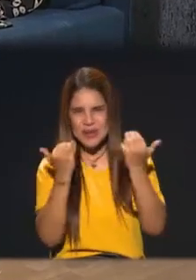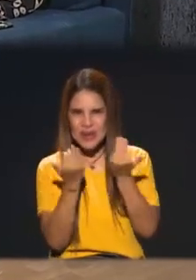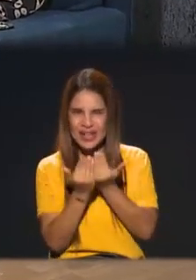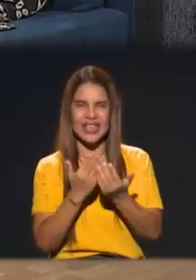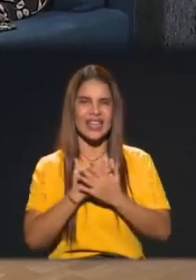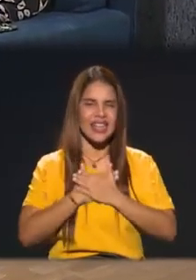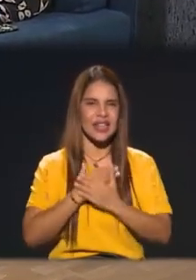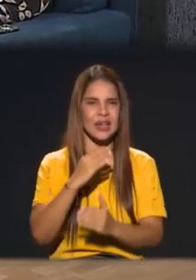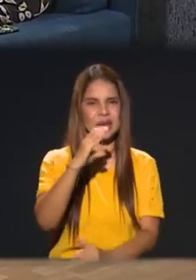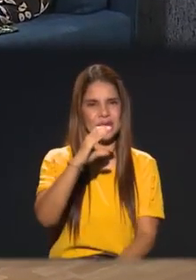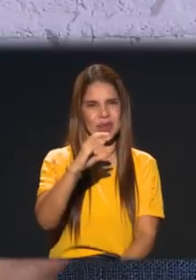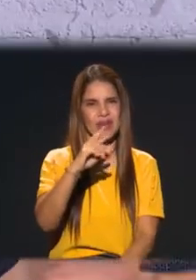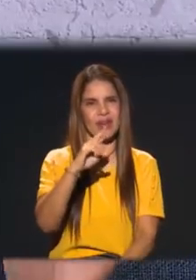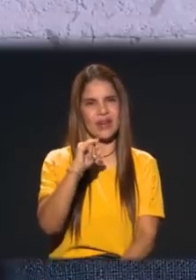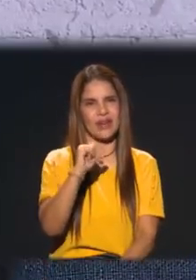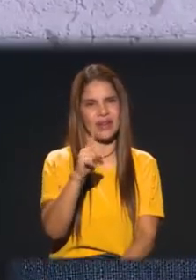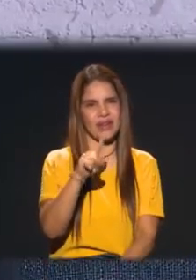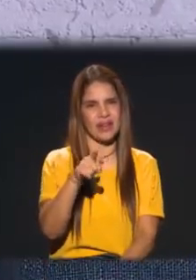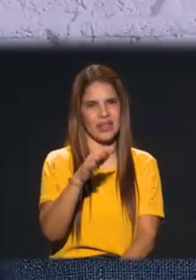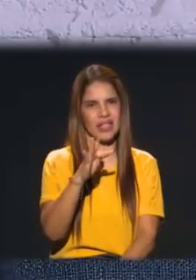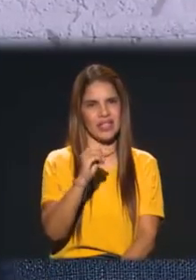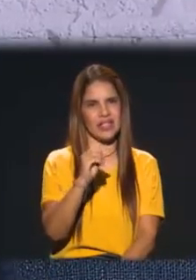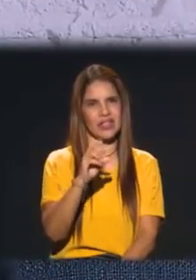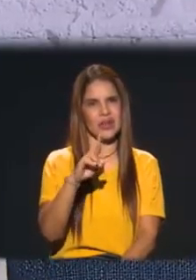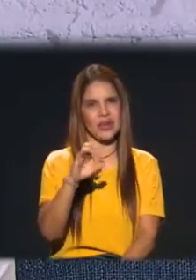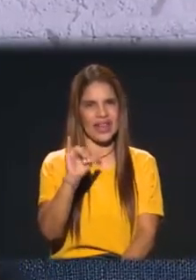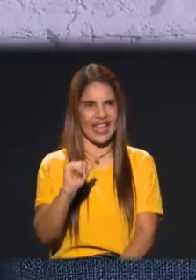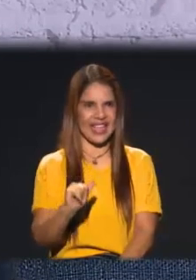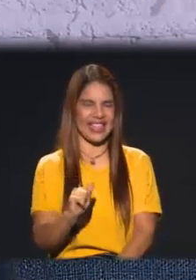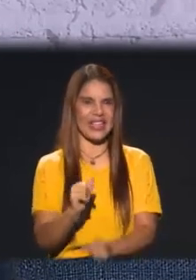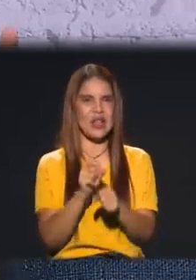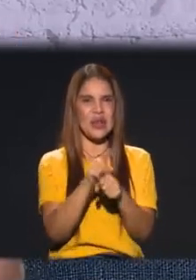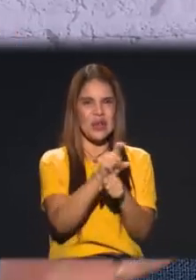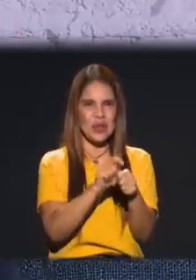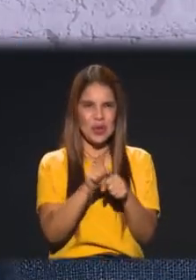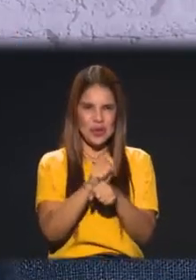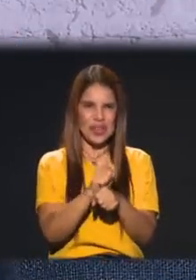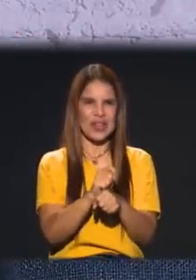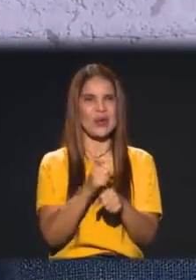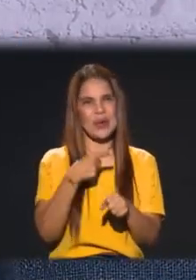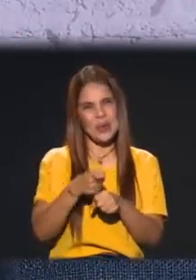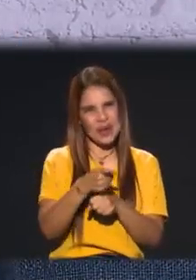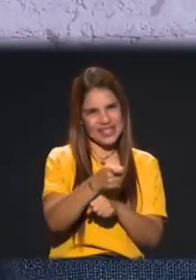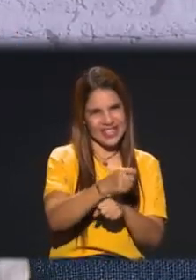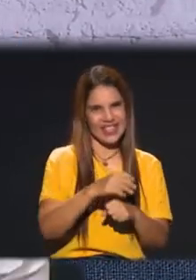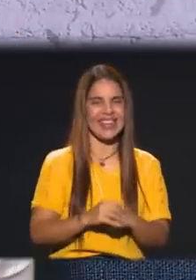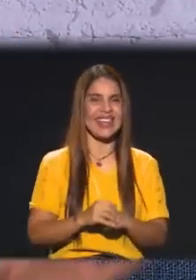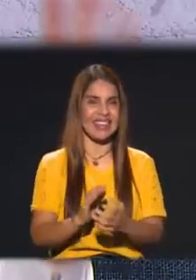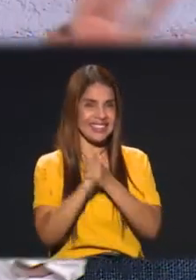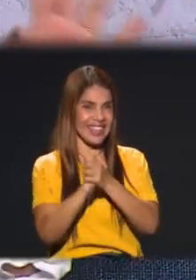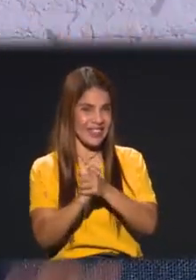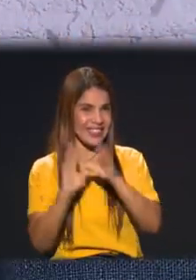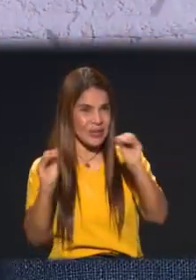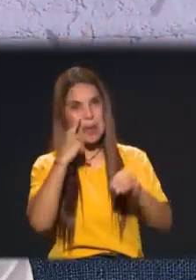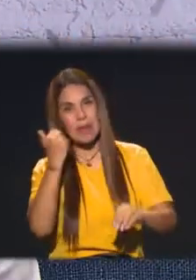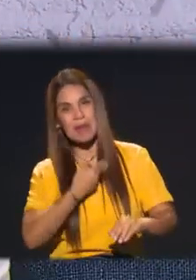compañeros, a mi rector Juan Ángel, mi núcleo 933 Guayabal. Bueno, un saludo para Punitía y todo. Mi